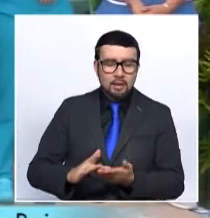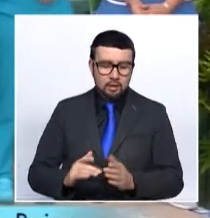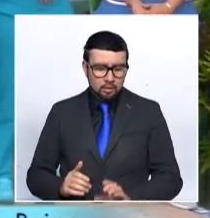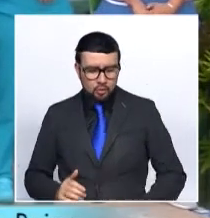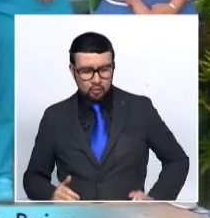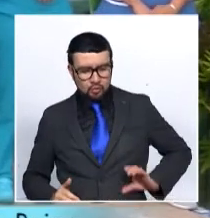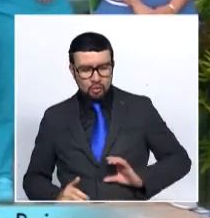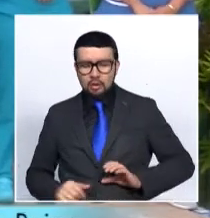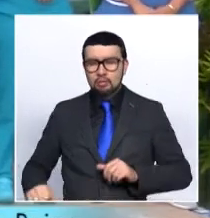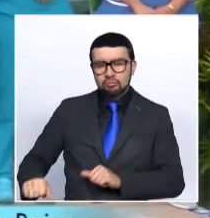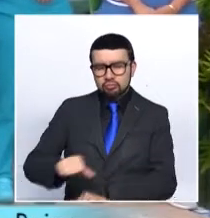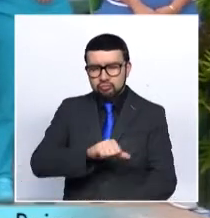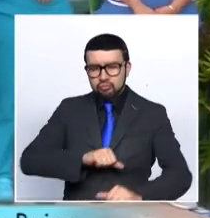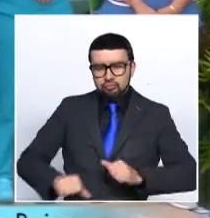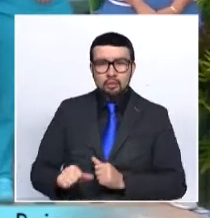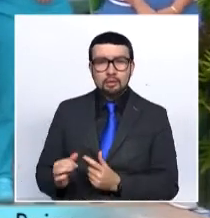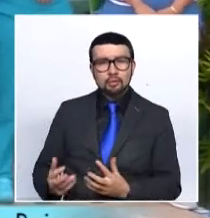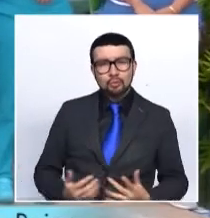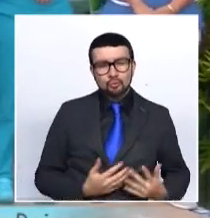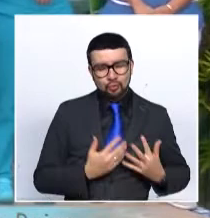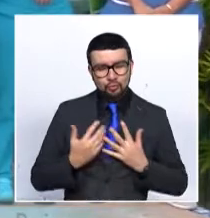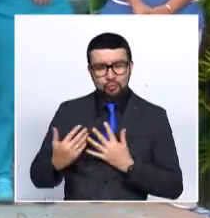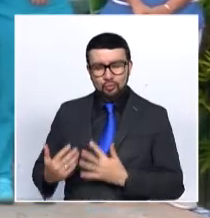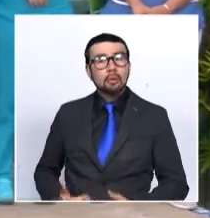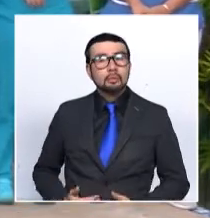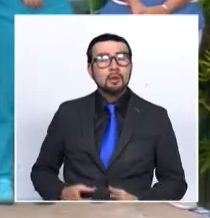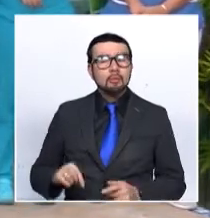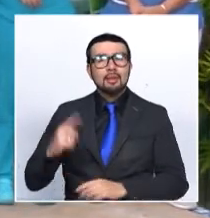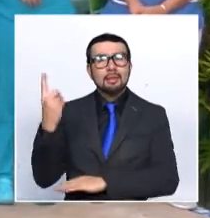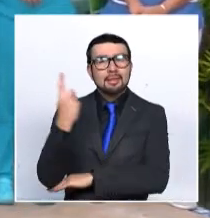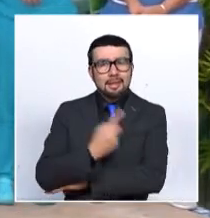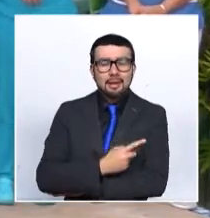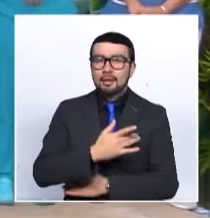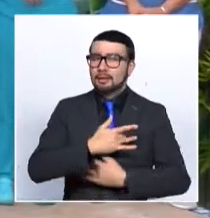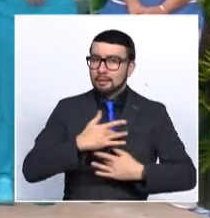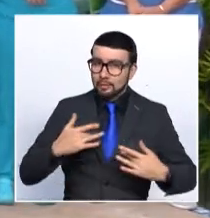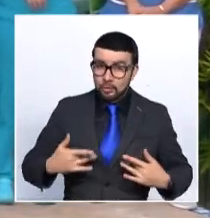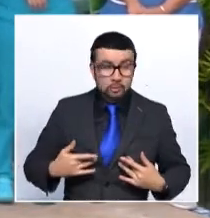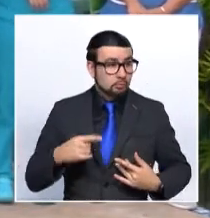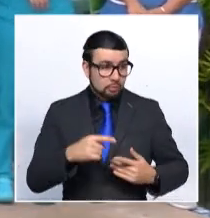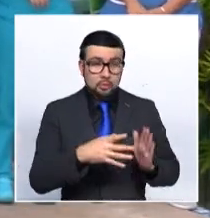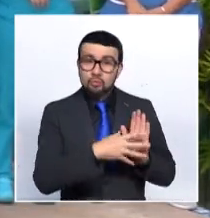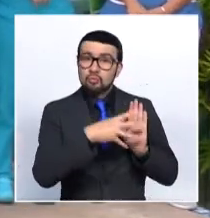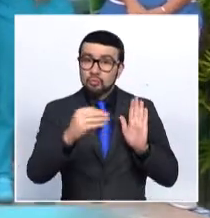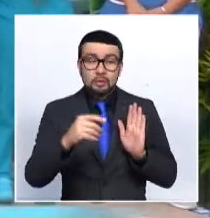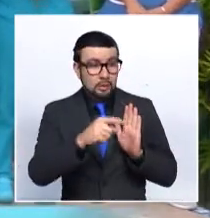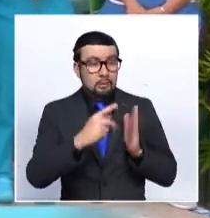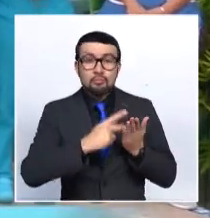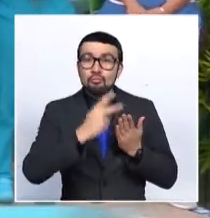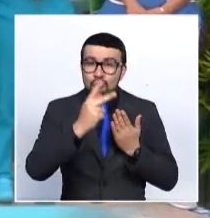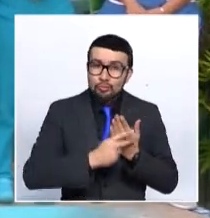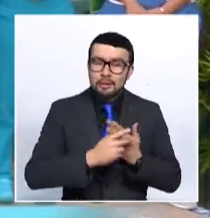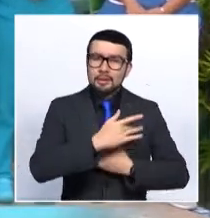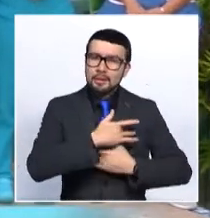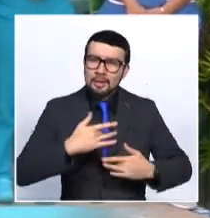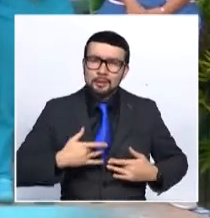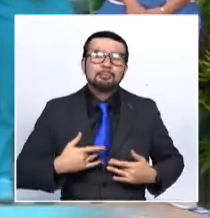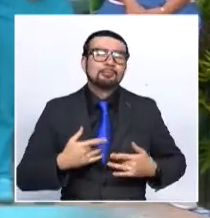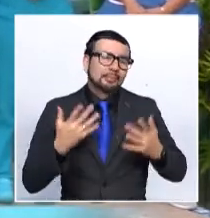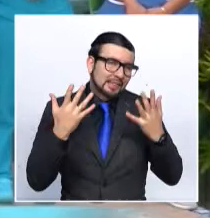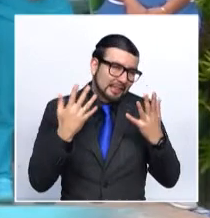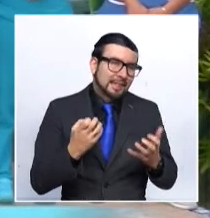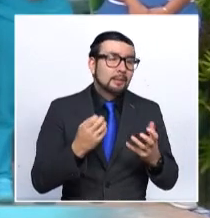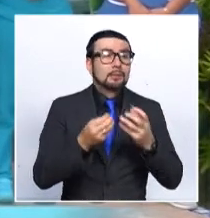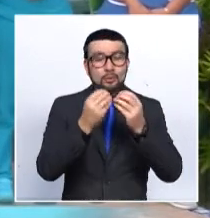intestinal, del Día para tu Salud y de todo este, vuelvo, insisto, modelo y proyecto de salud que hemos querido hacer